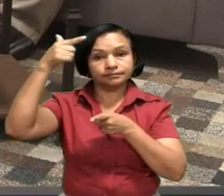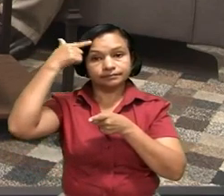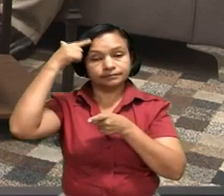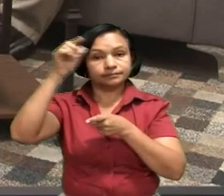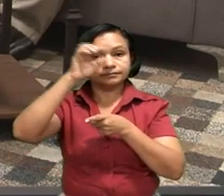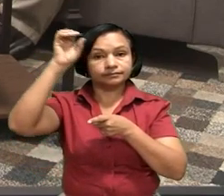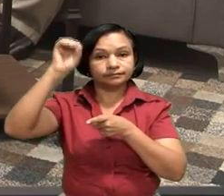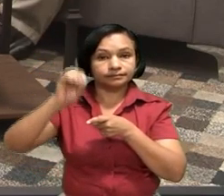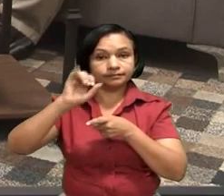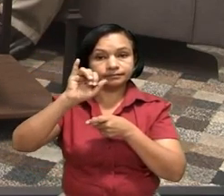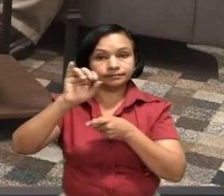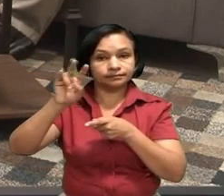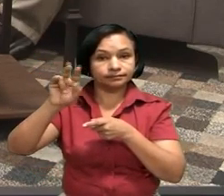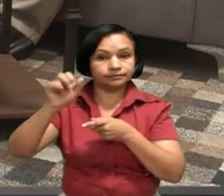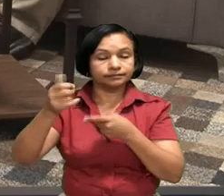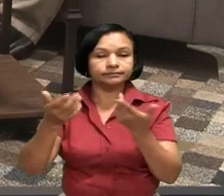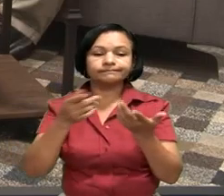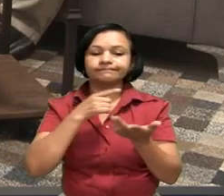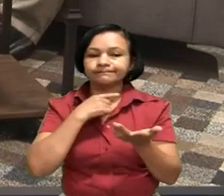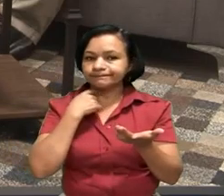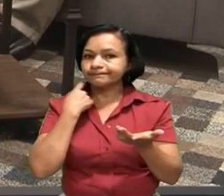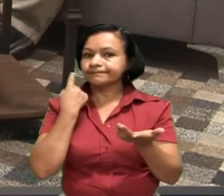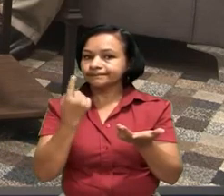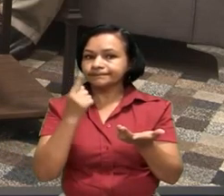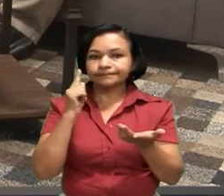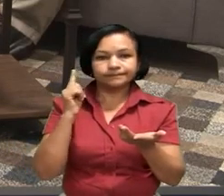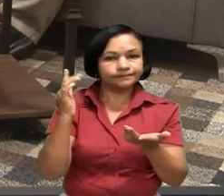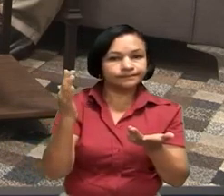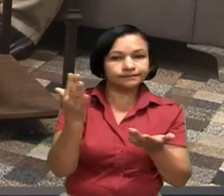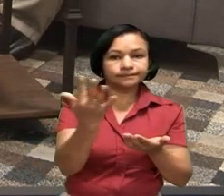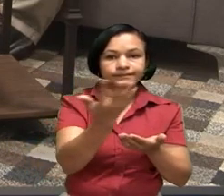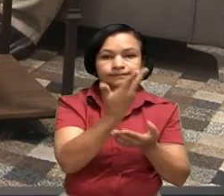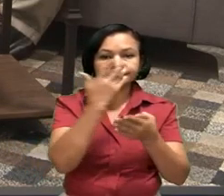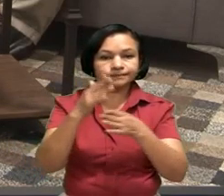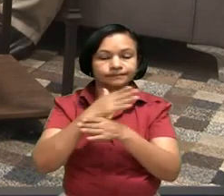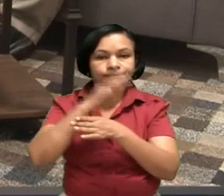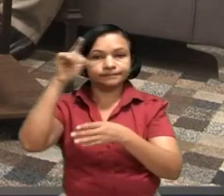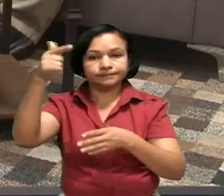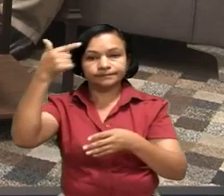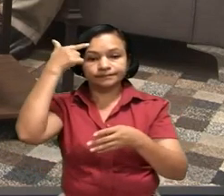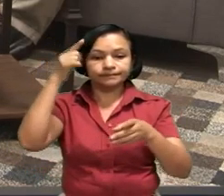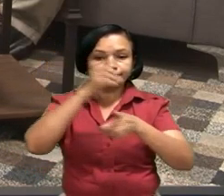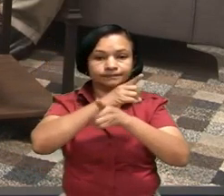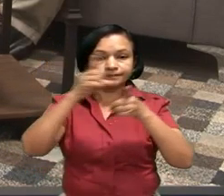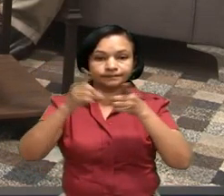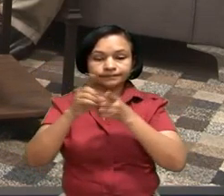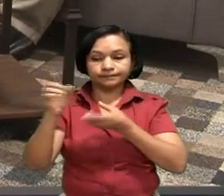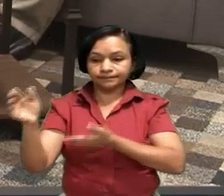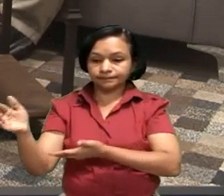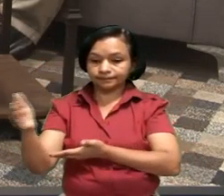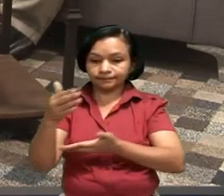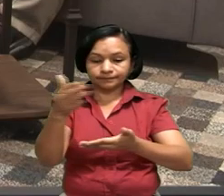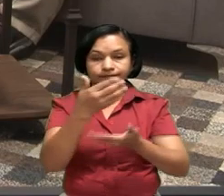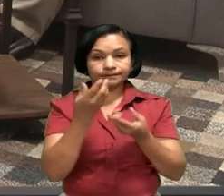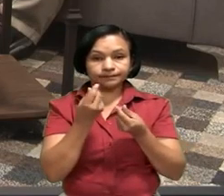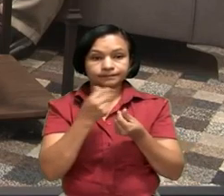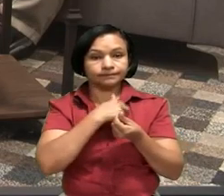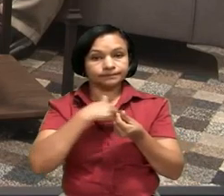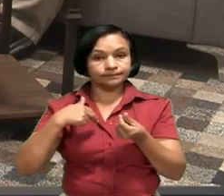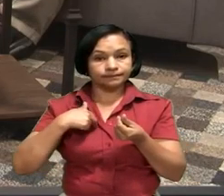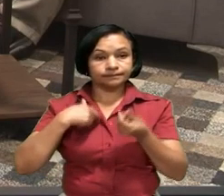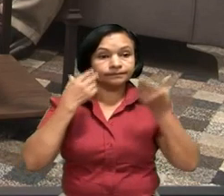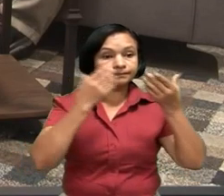tiene razón es decirme eso es todo gobierno tiene con los impuestos que hacer las maravillas que